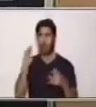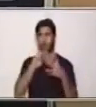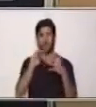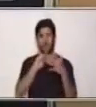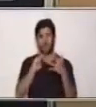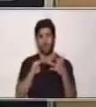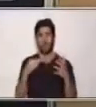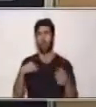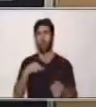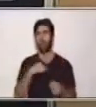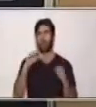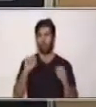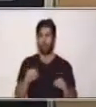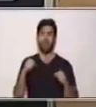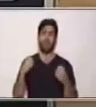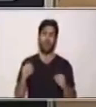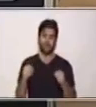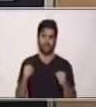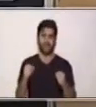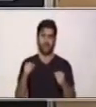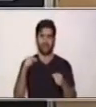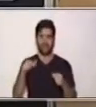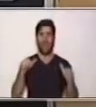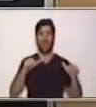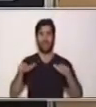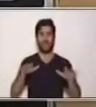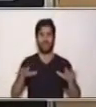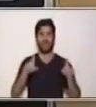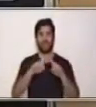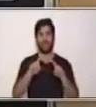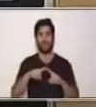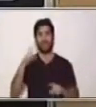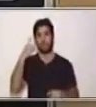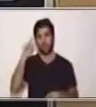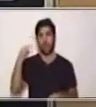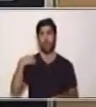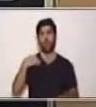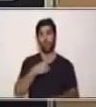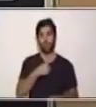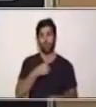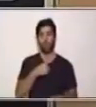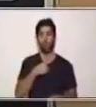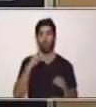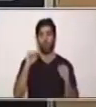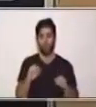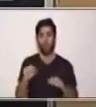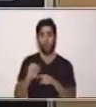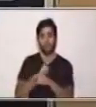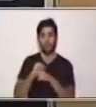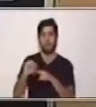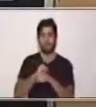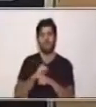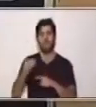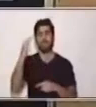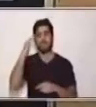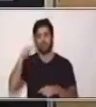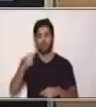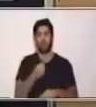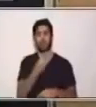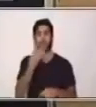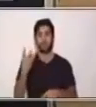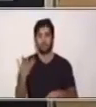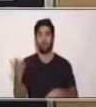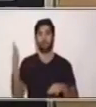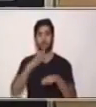nosotros podamos realizar estas actividades para que nosotros podamos ejercitar, en este caso más